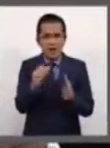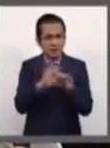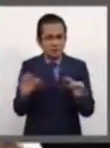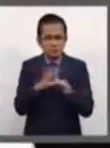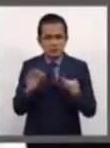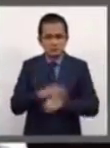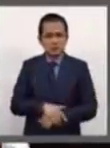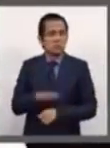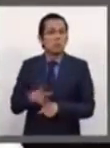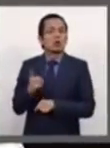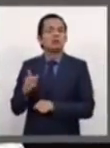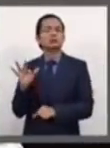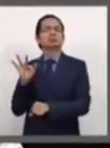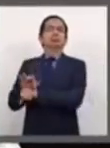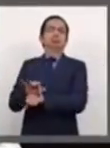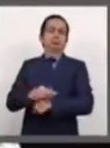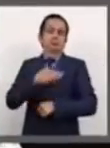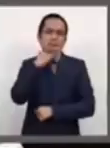cubriendo actos de corrupción.